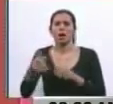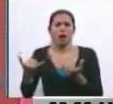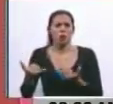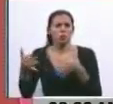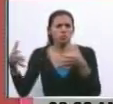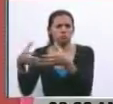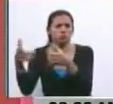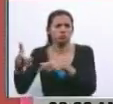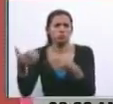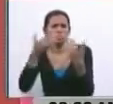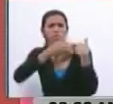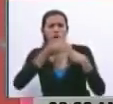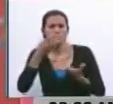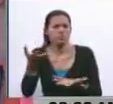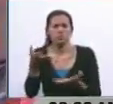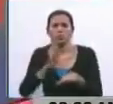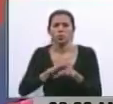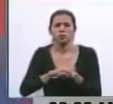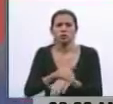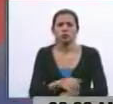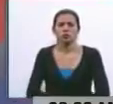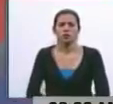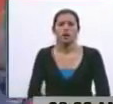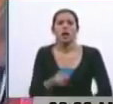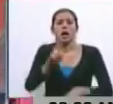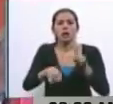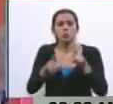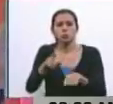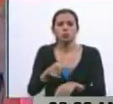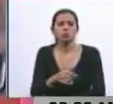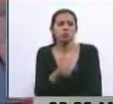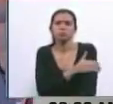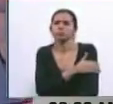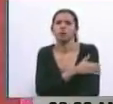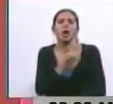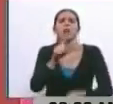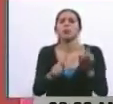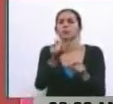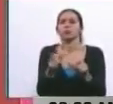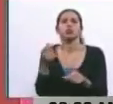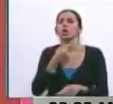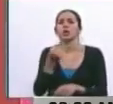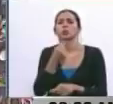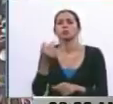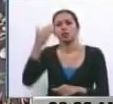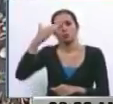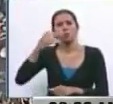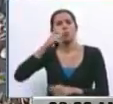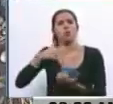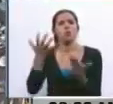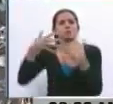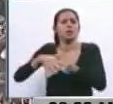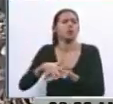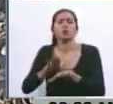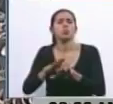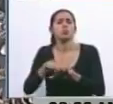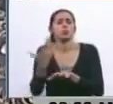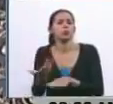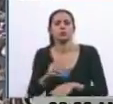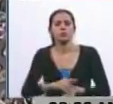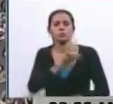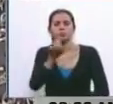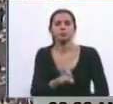¿Hacia dónde está orientada el que alguna parte de la población vea con malos ojos esta integración cívico-militar? Es